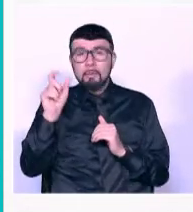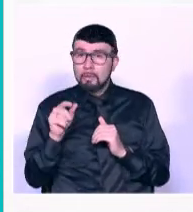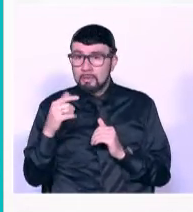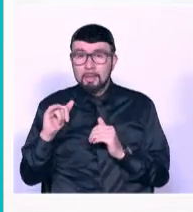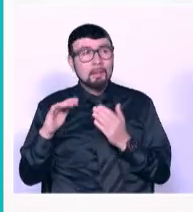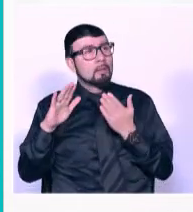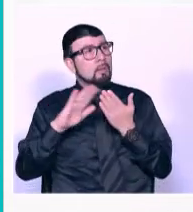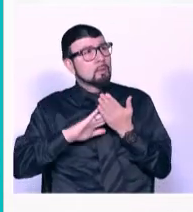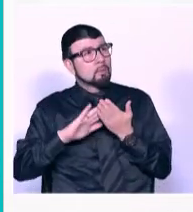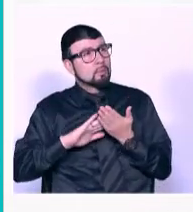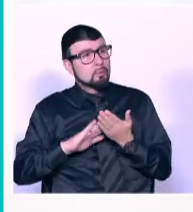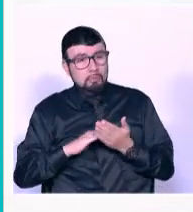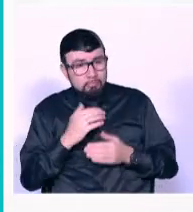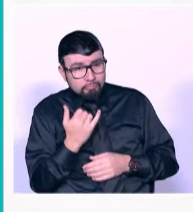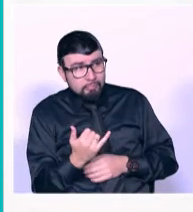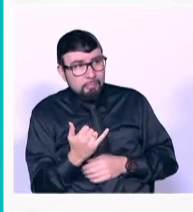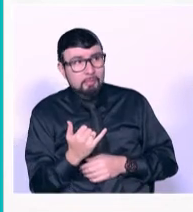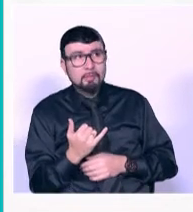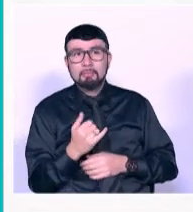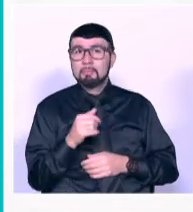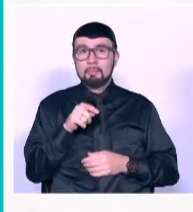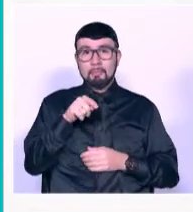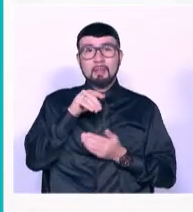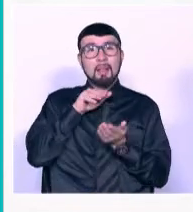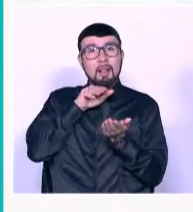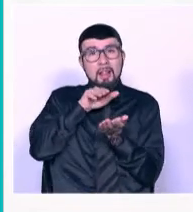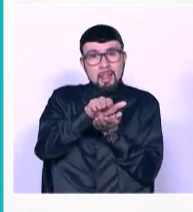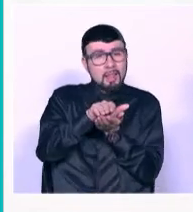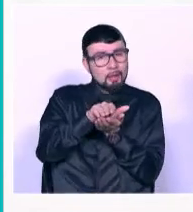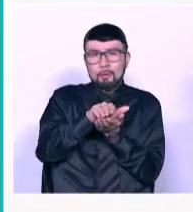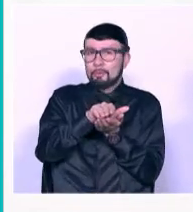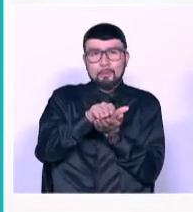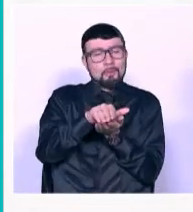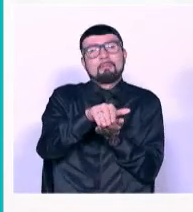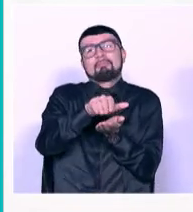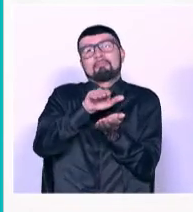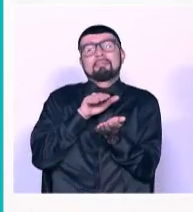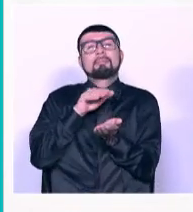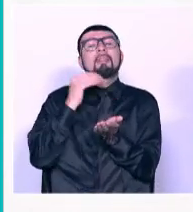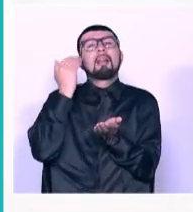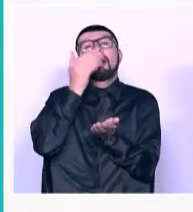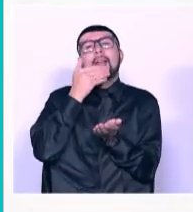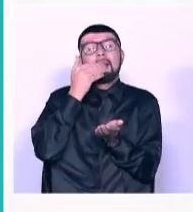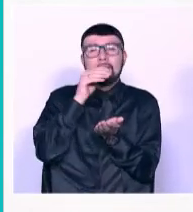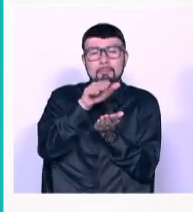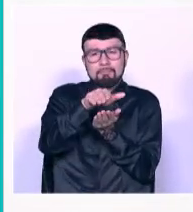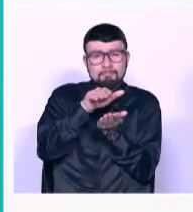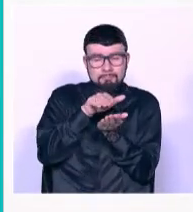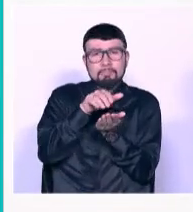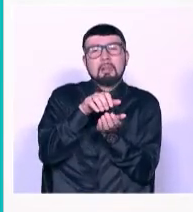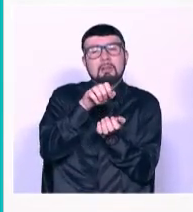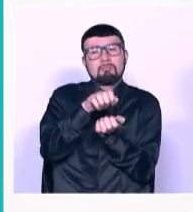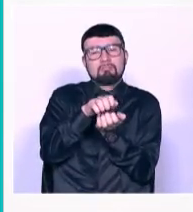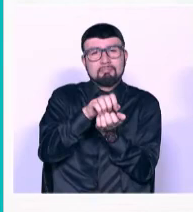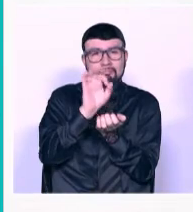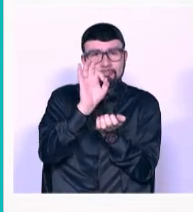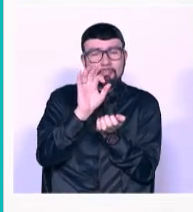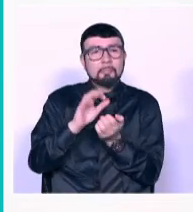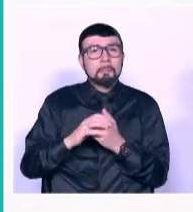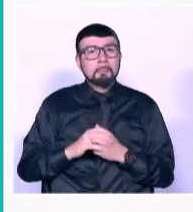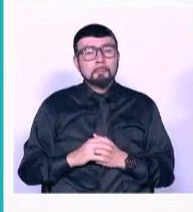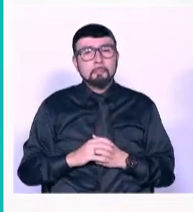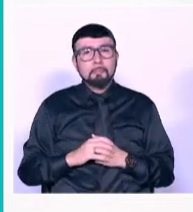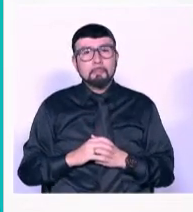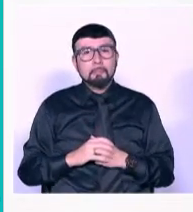el tratamiento y miren que ya la lengua no la tiene entre los dientes y la línea media la tiene bien.